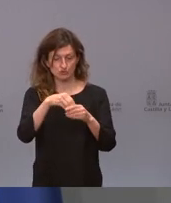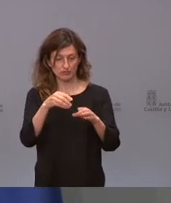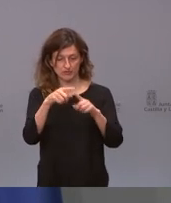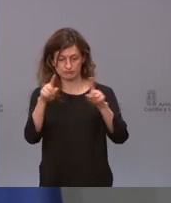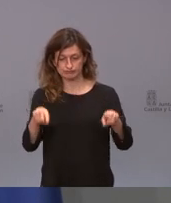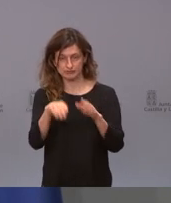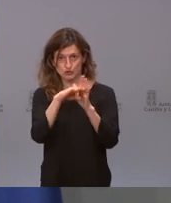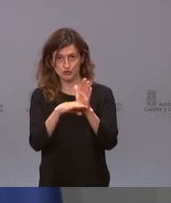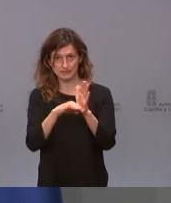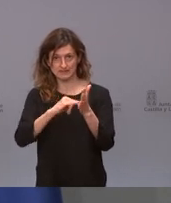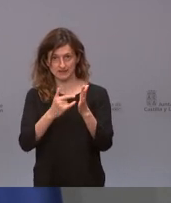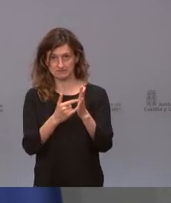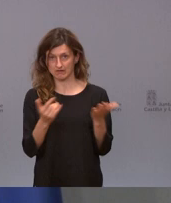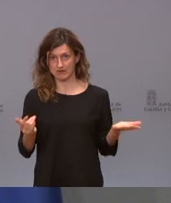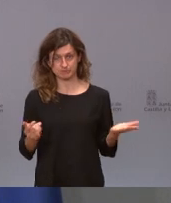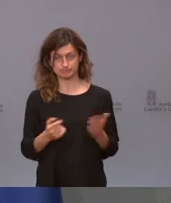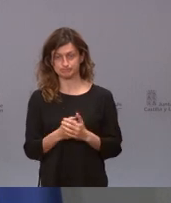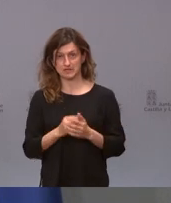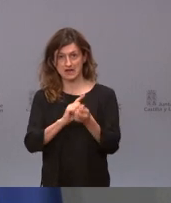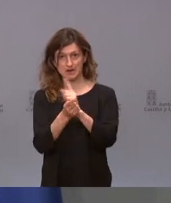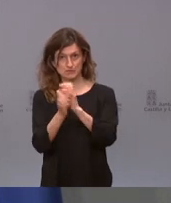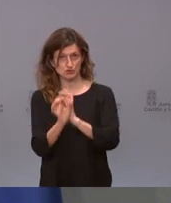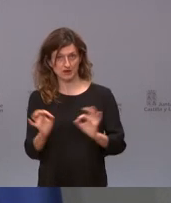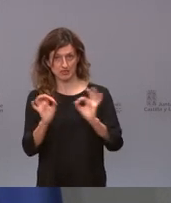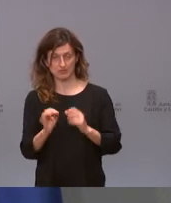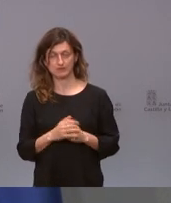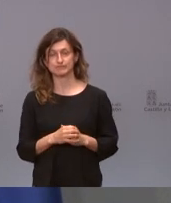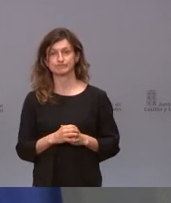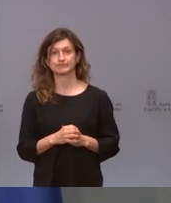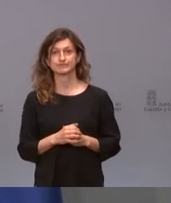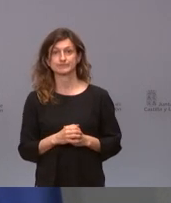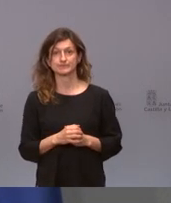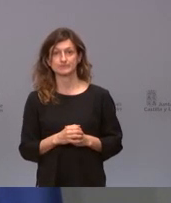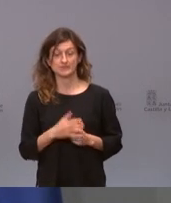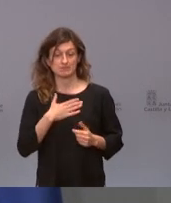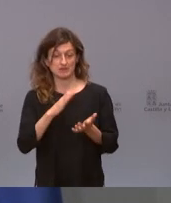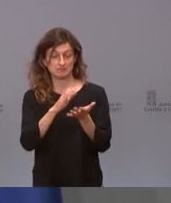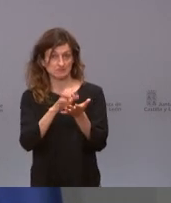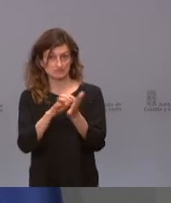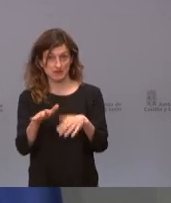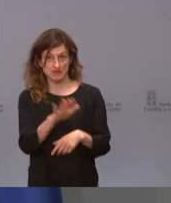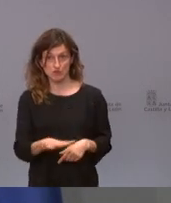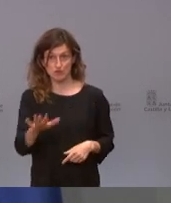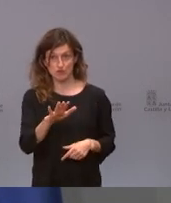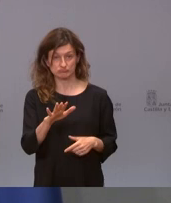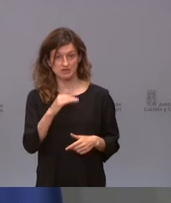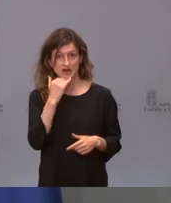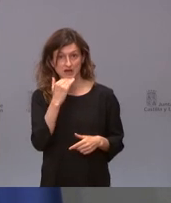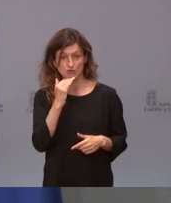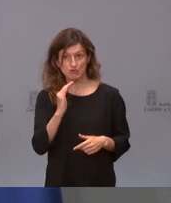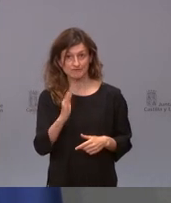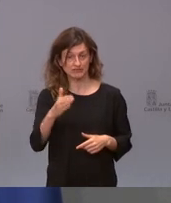por lo tanto no se ha hecho en ningún ningún cambio y desde luego en esta comunidad no tenemos ninguna efecto adverso